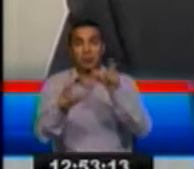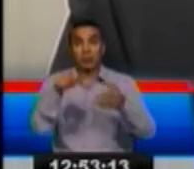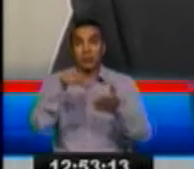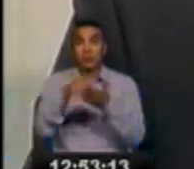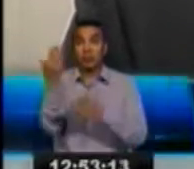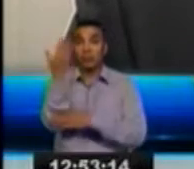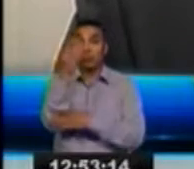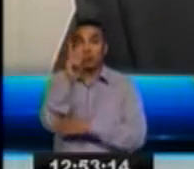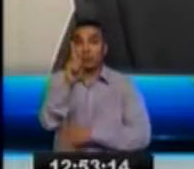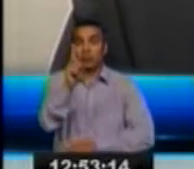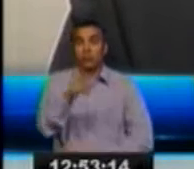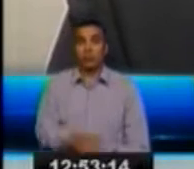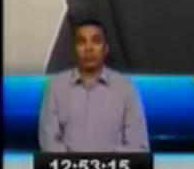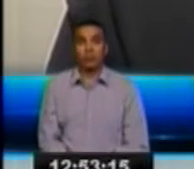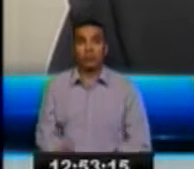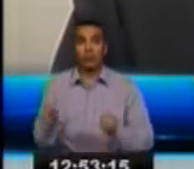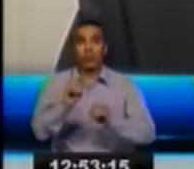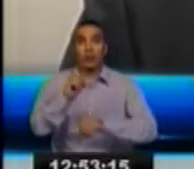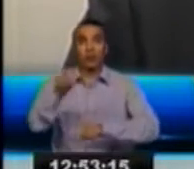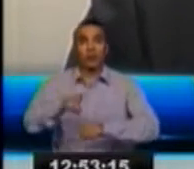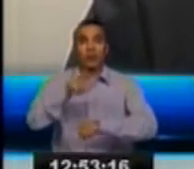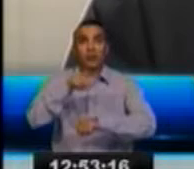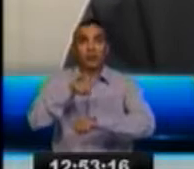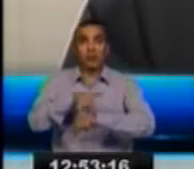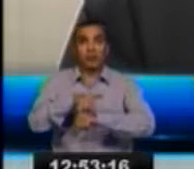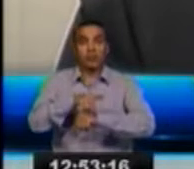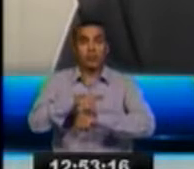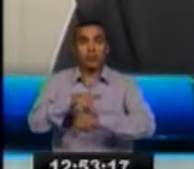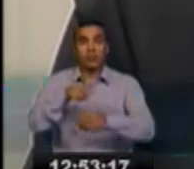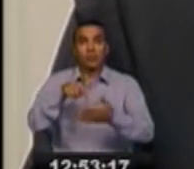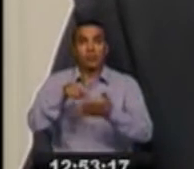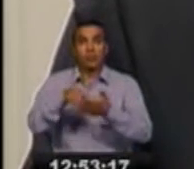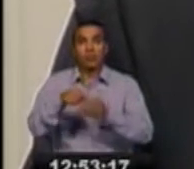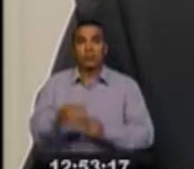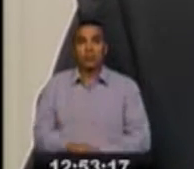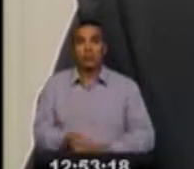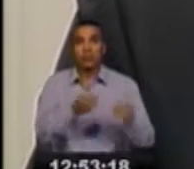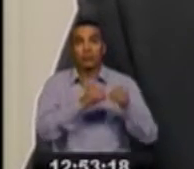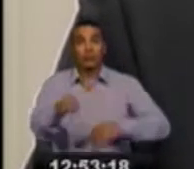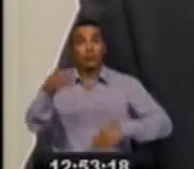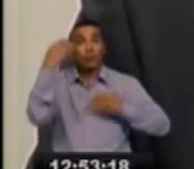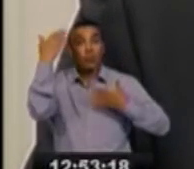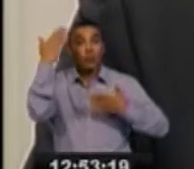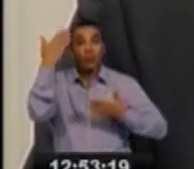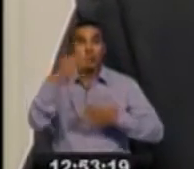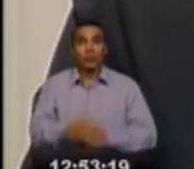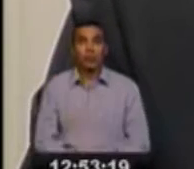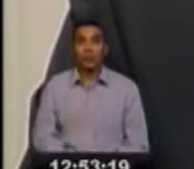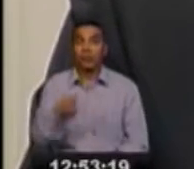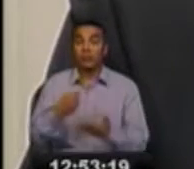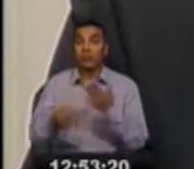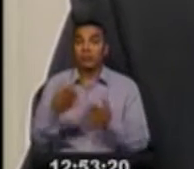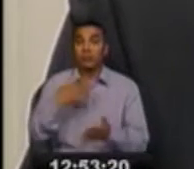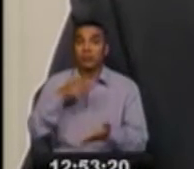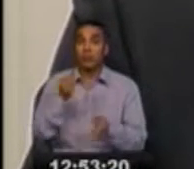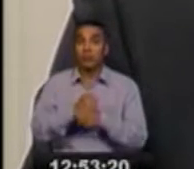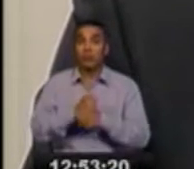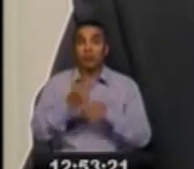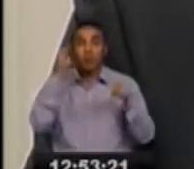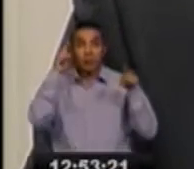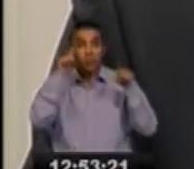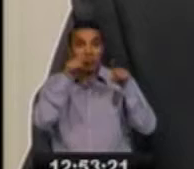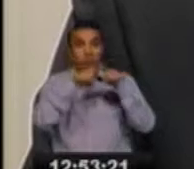de comunicación o directores de organizaciones políticas que están haciendo